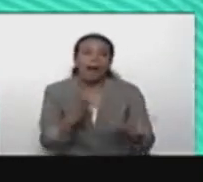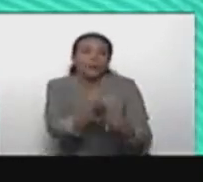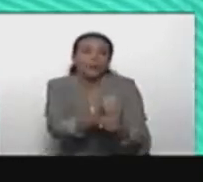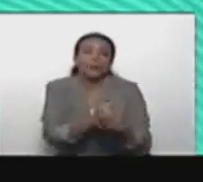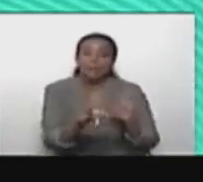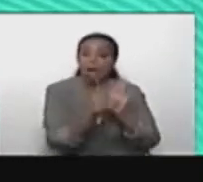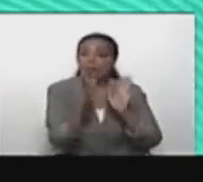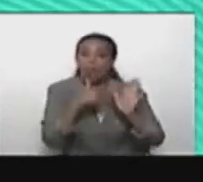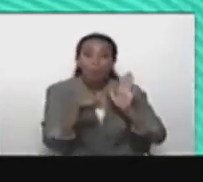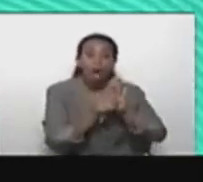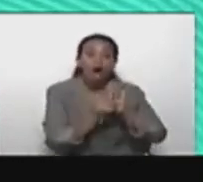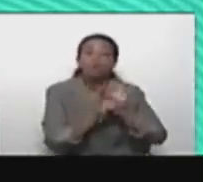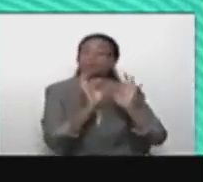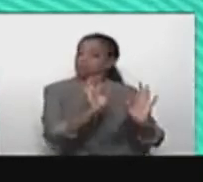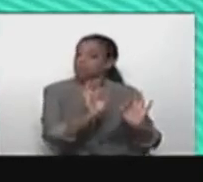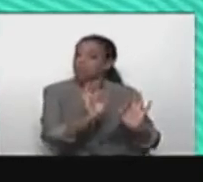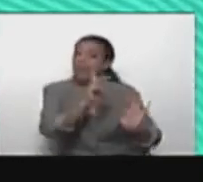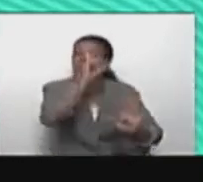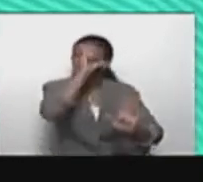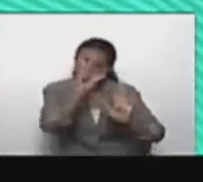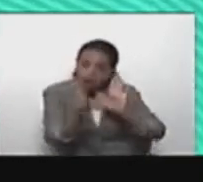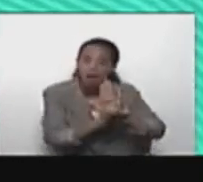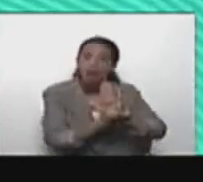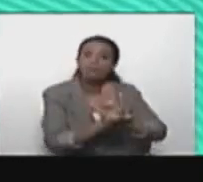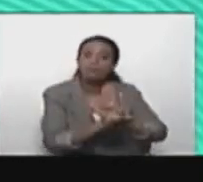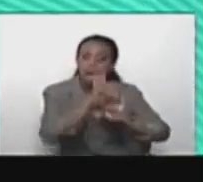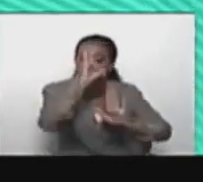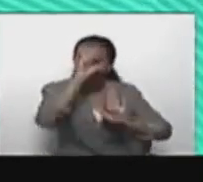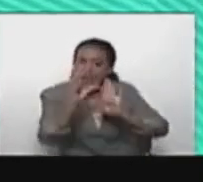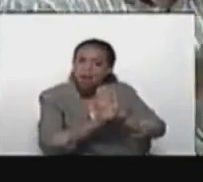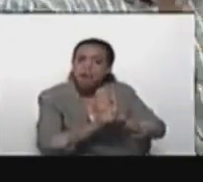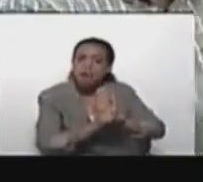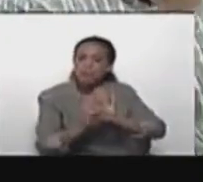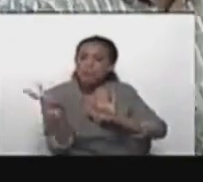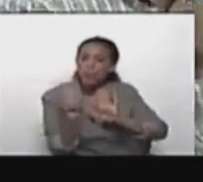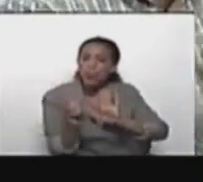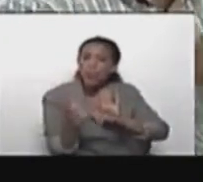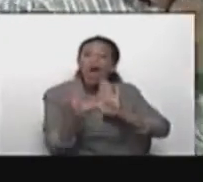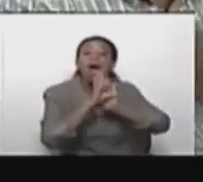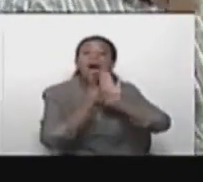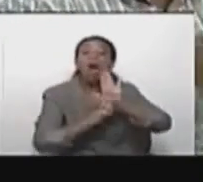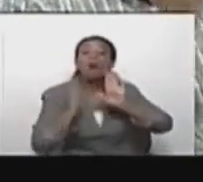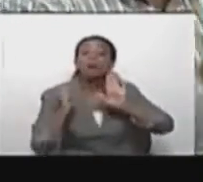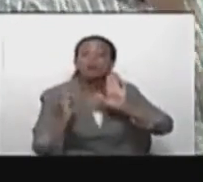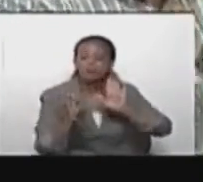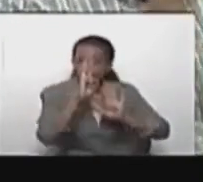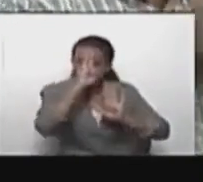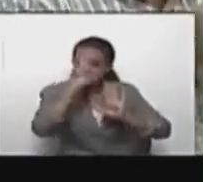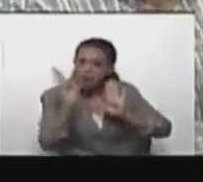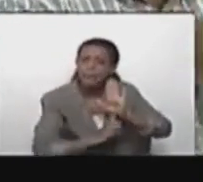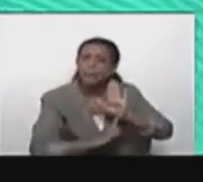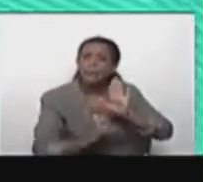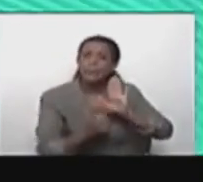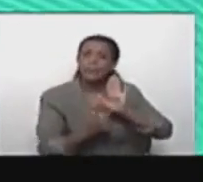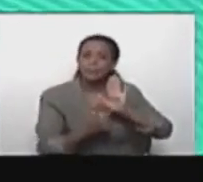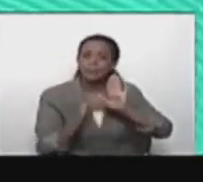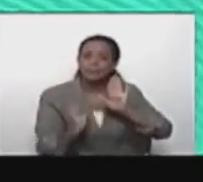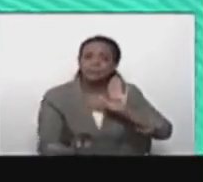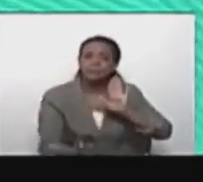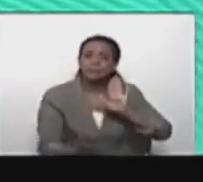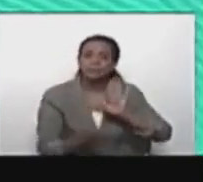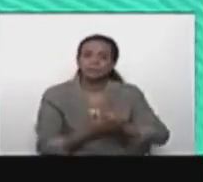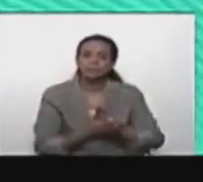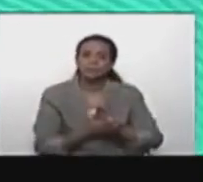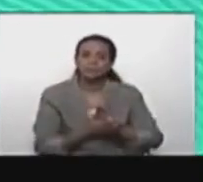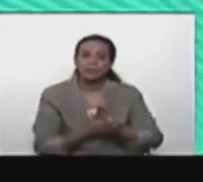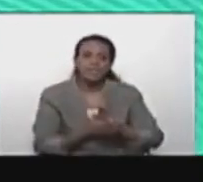Las instituciones de Venezuela se respetan, la ley de Venezuela se respeta, la constitución de Venezuela se respeta.